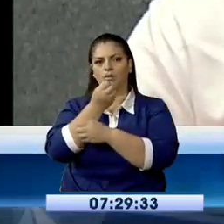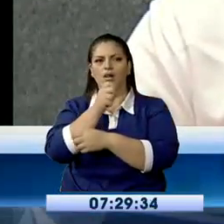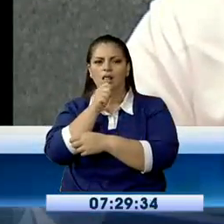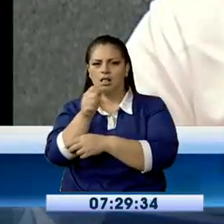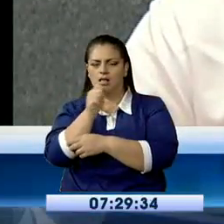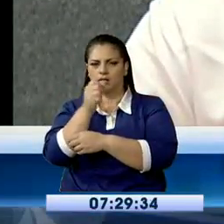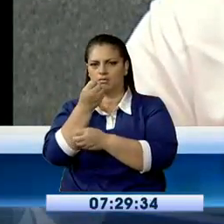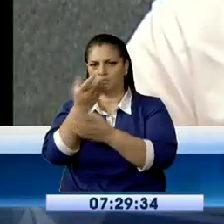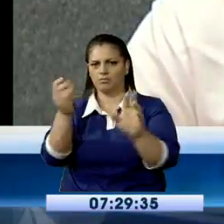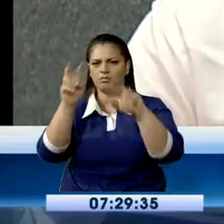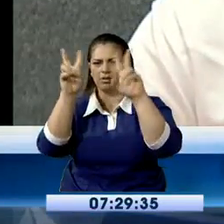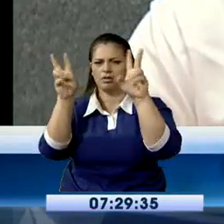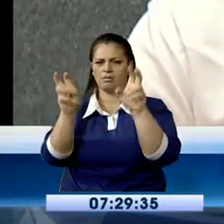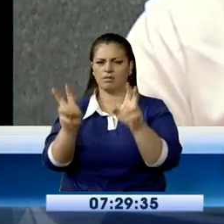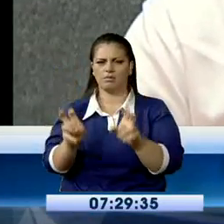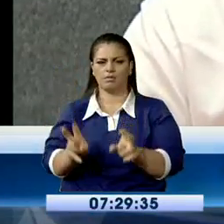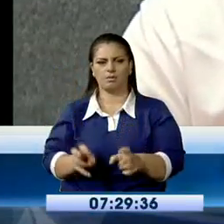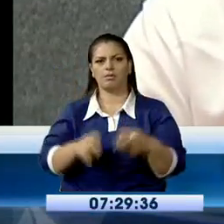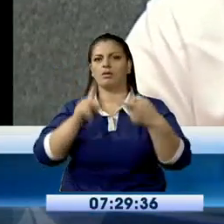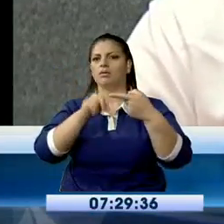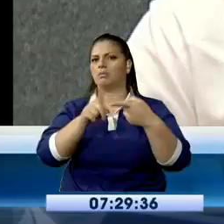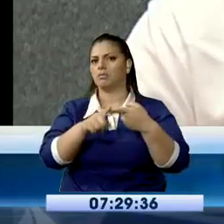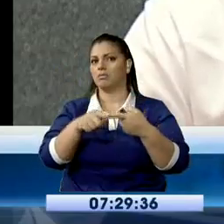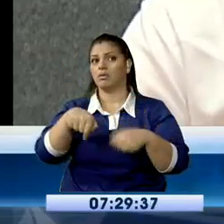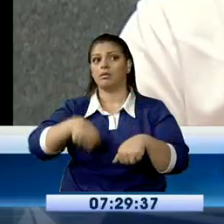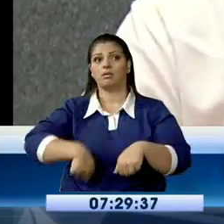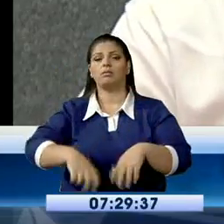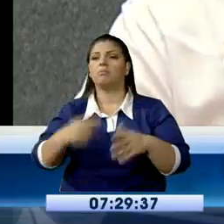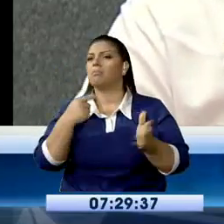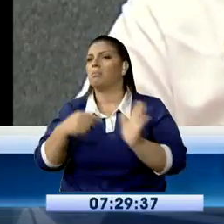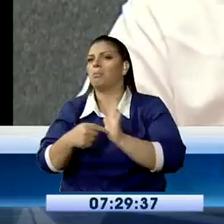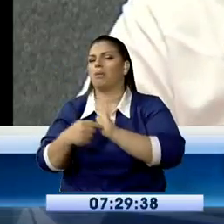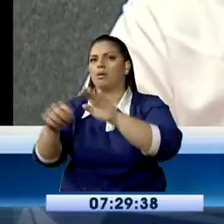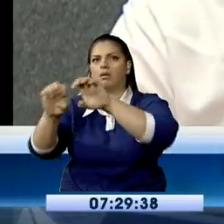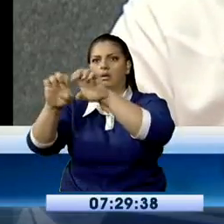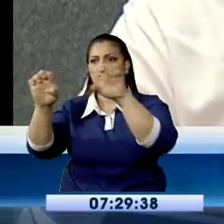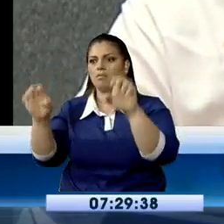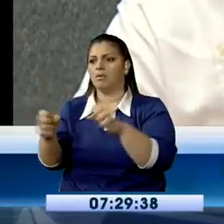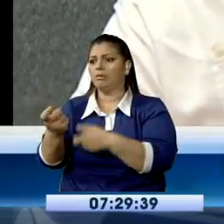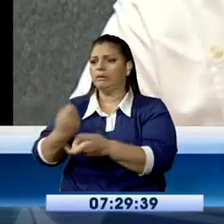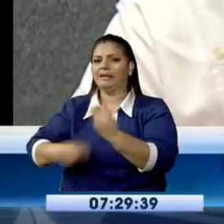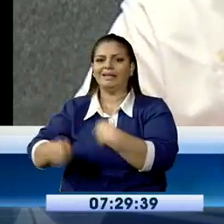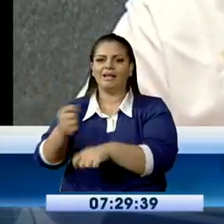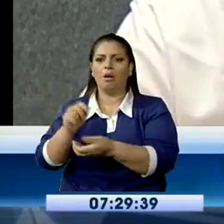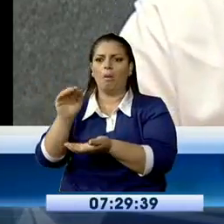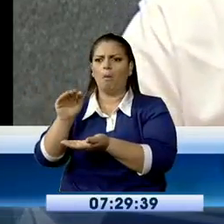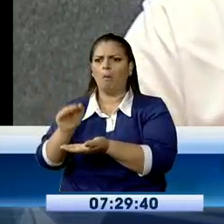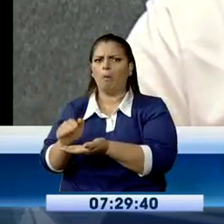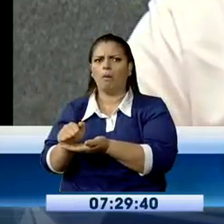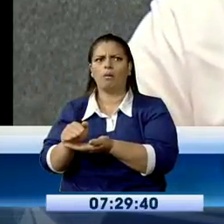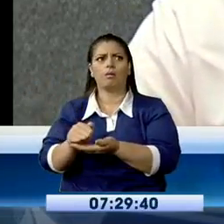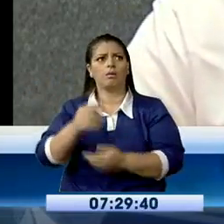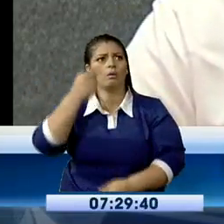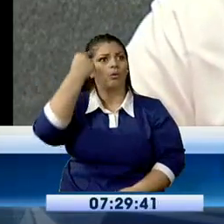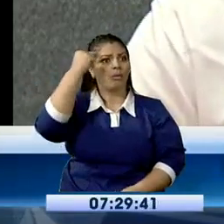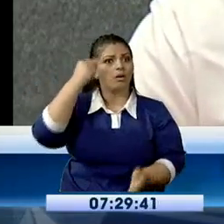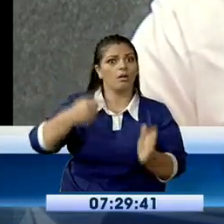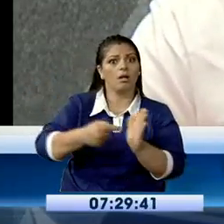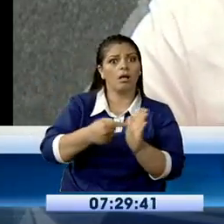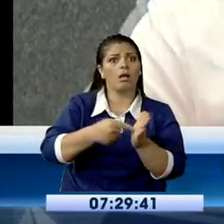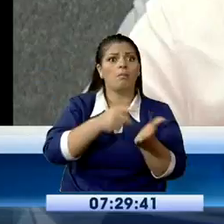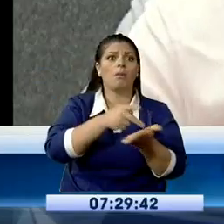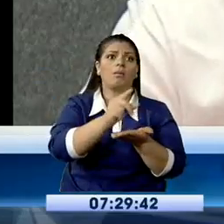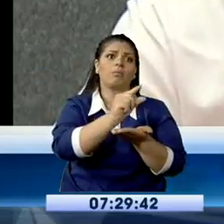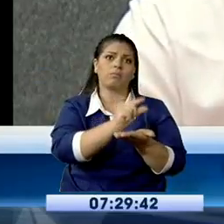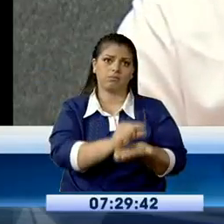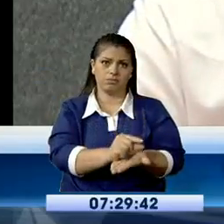hay que apuntalar la economía porque si una empresa vende menos, el Estado recauda menos. Sobre el sistema Metrovía, aseguró